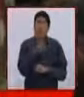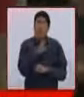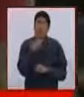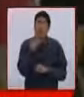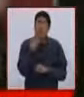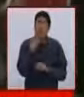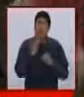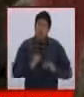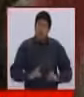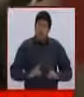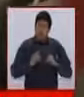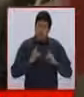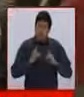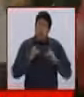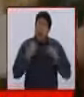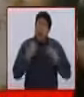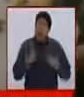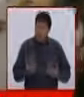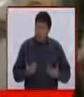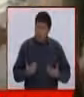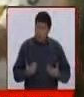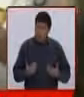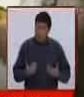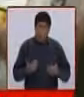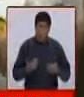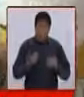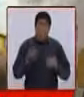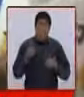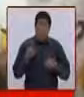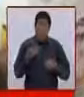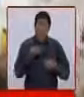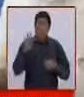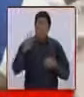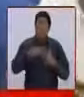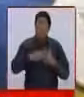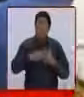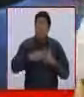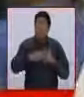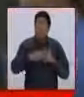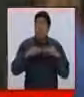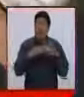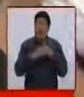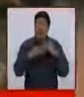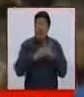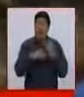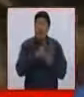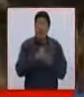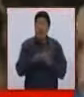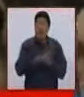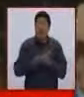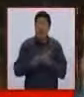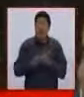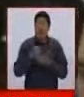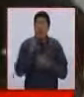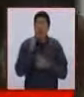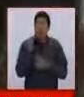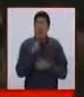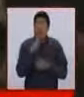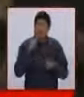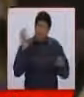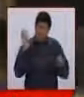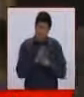quien le dio la dirección en este momento nos encontramos entre tercer y cuarto anillo de la avenida santos dumont donde ella se ha